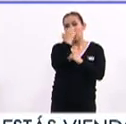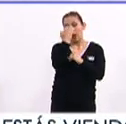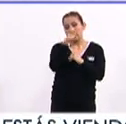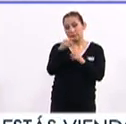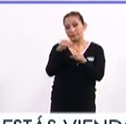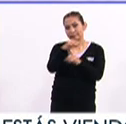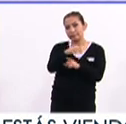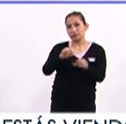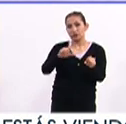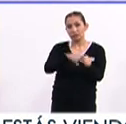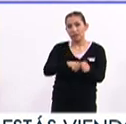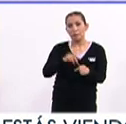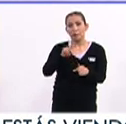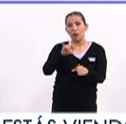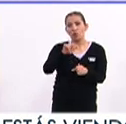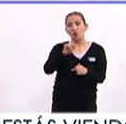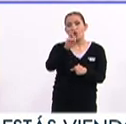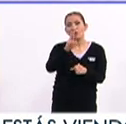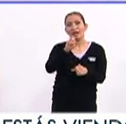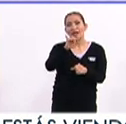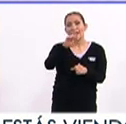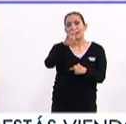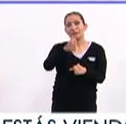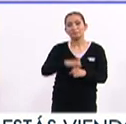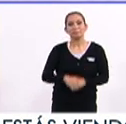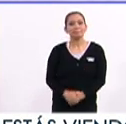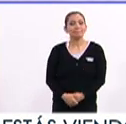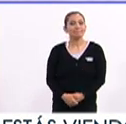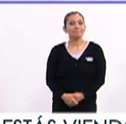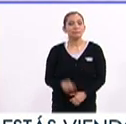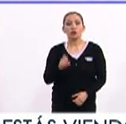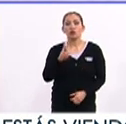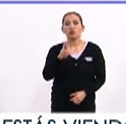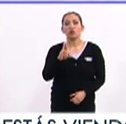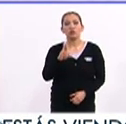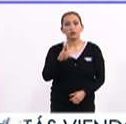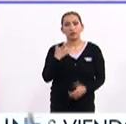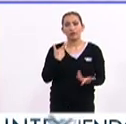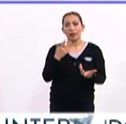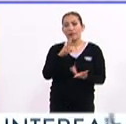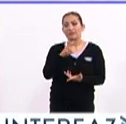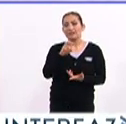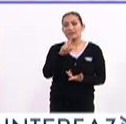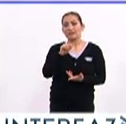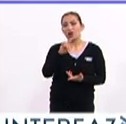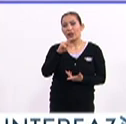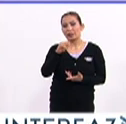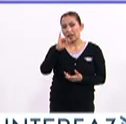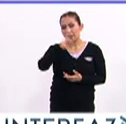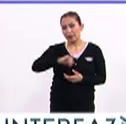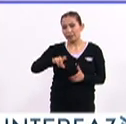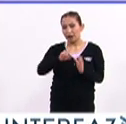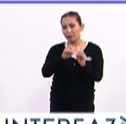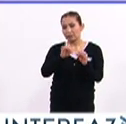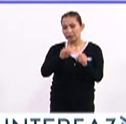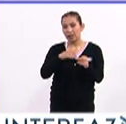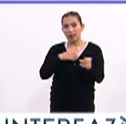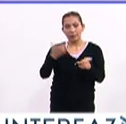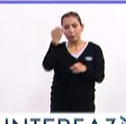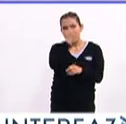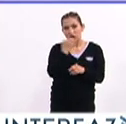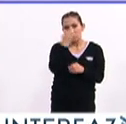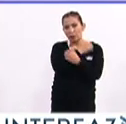el gran impacto social que tiene Paulo Freire, ¿no? Pues doctor Omar Vicencio Leighton, jefe de la Oficina de Planeación y